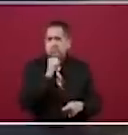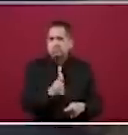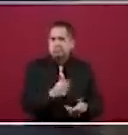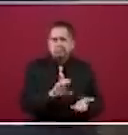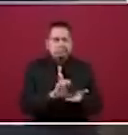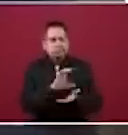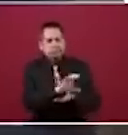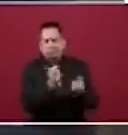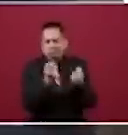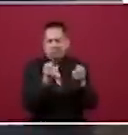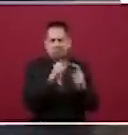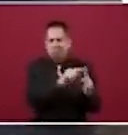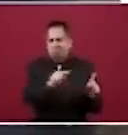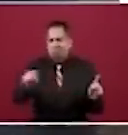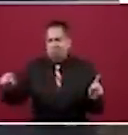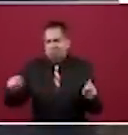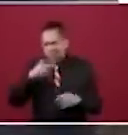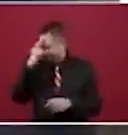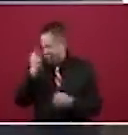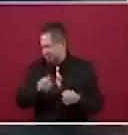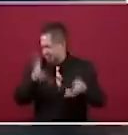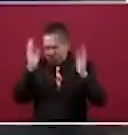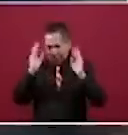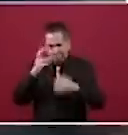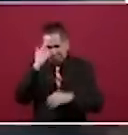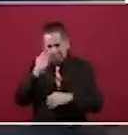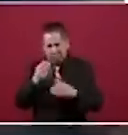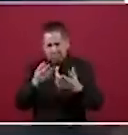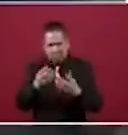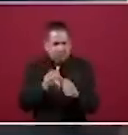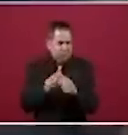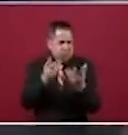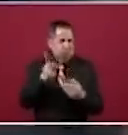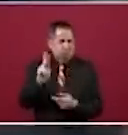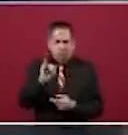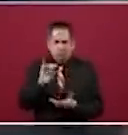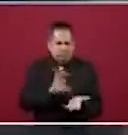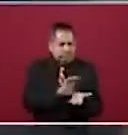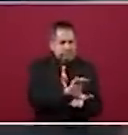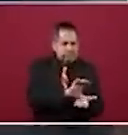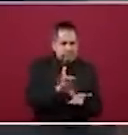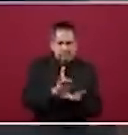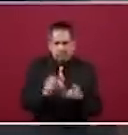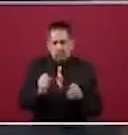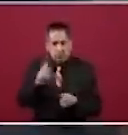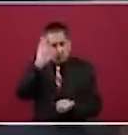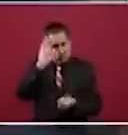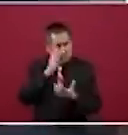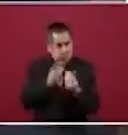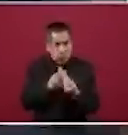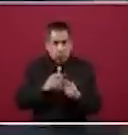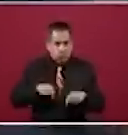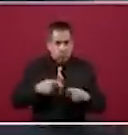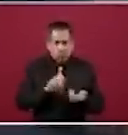a muchas organizaciones, tienes razón, quizá no tantas, pero sí una cantidad